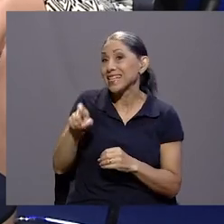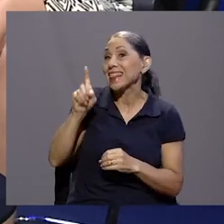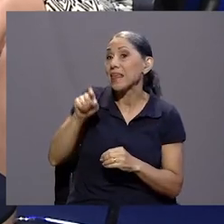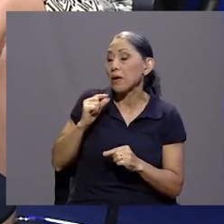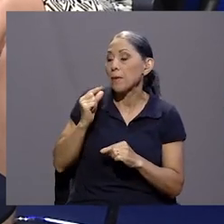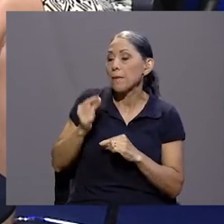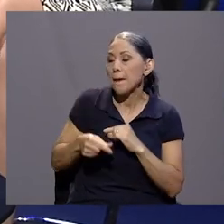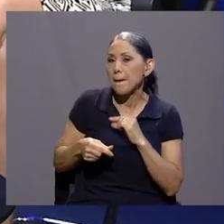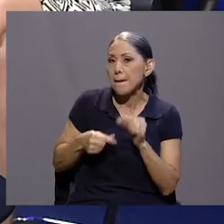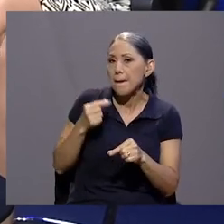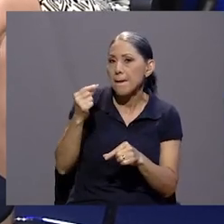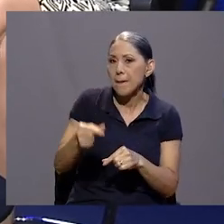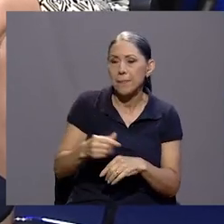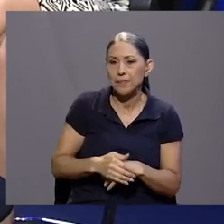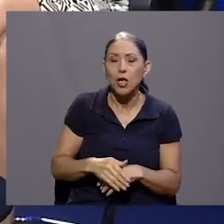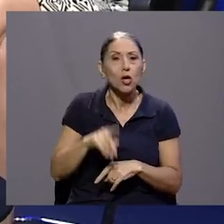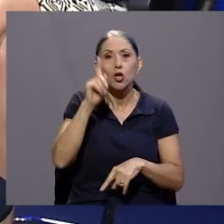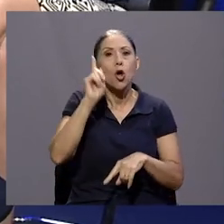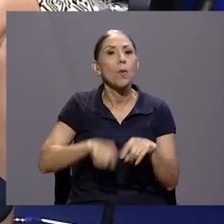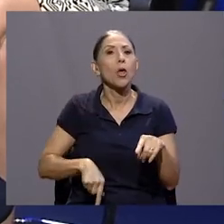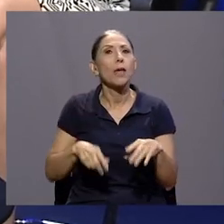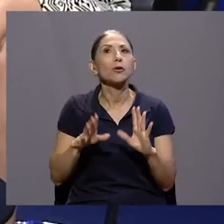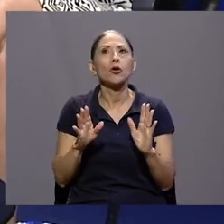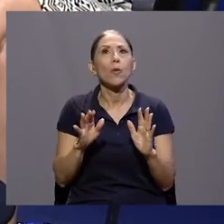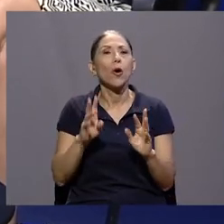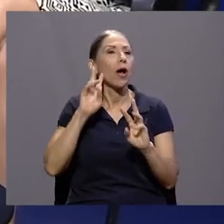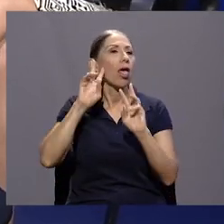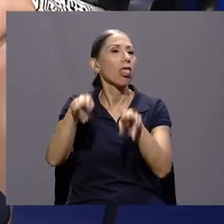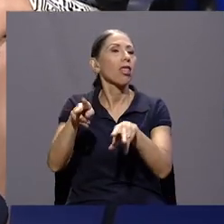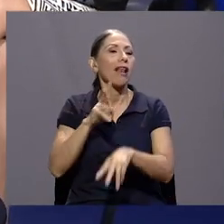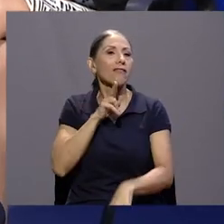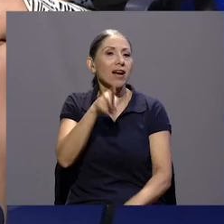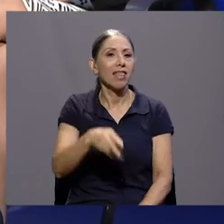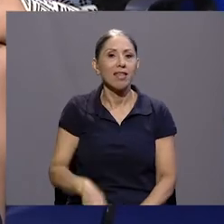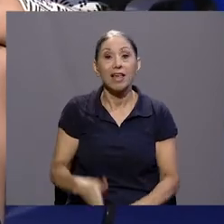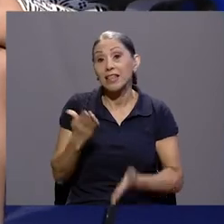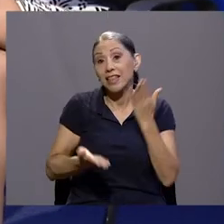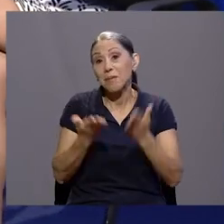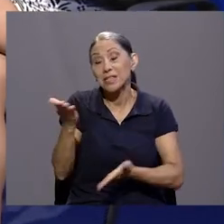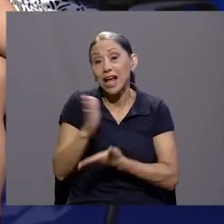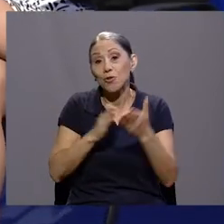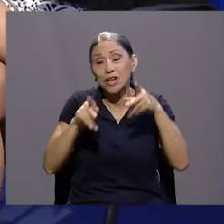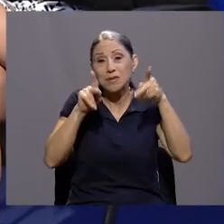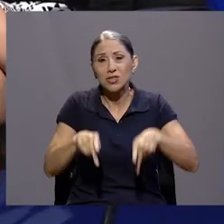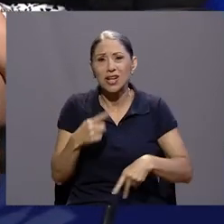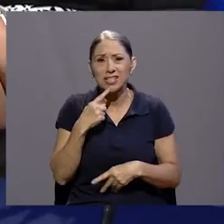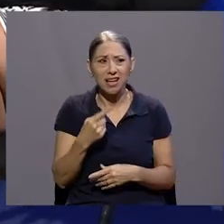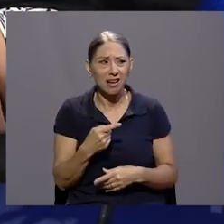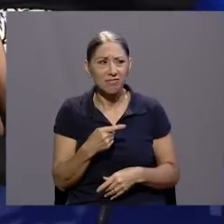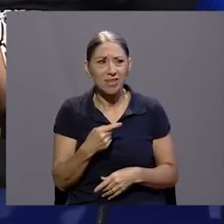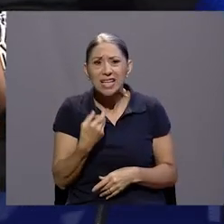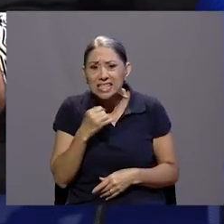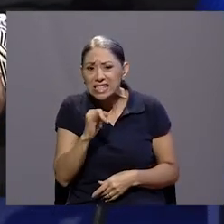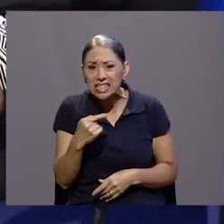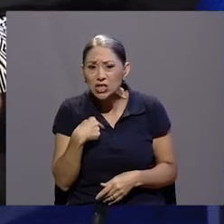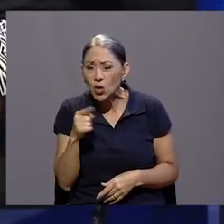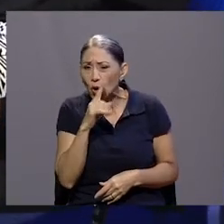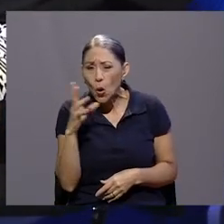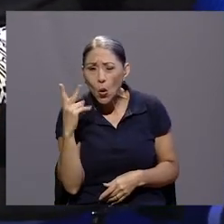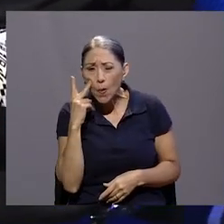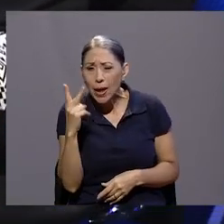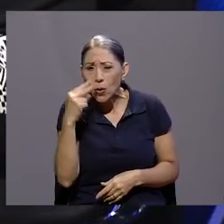ignorar nuestra por qué algunas personas dirían no me vuelvo muy frío si no me di cuenta de cuántas personas han fallecido bueno pero también un balance